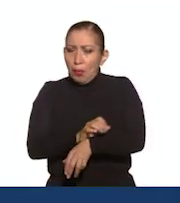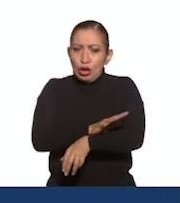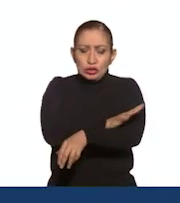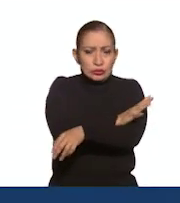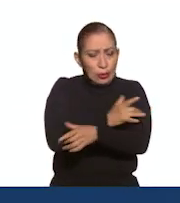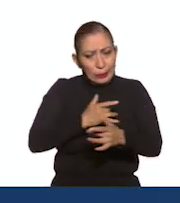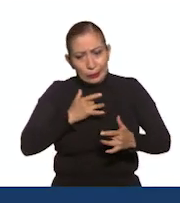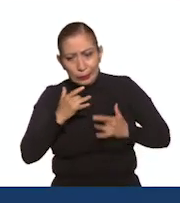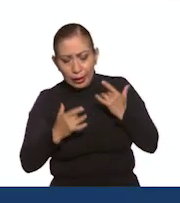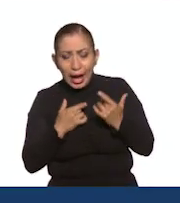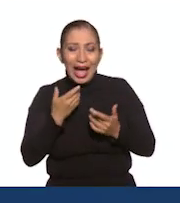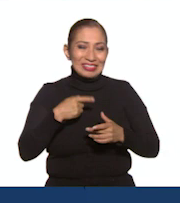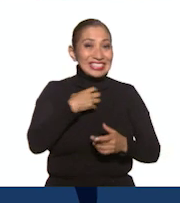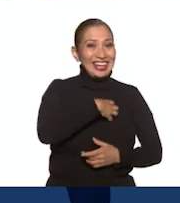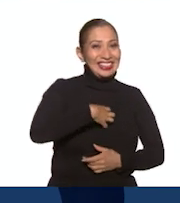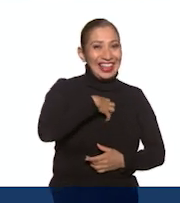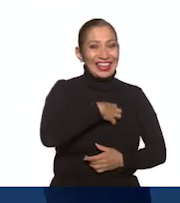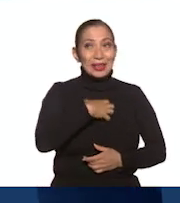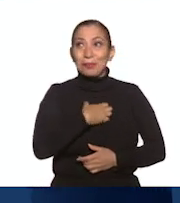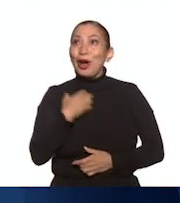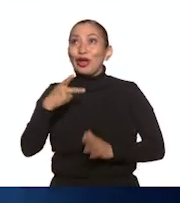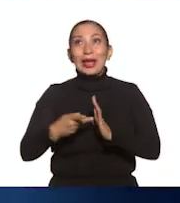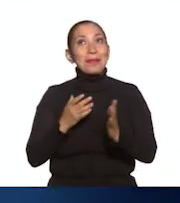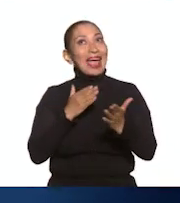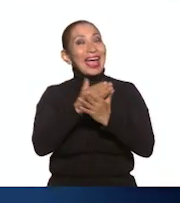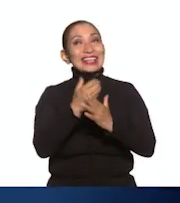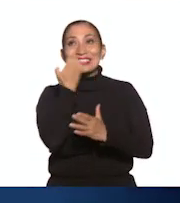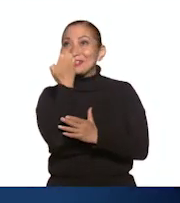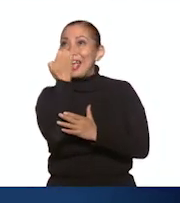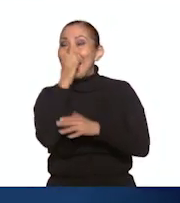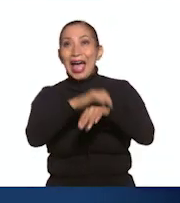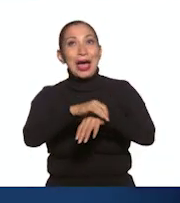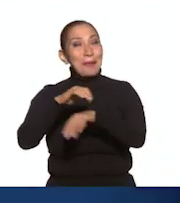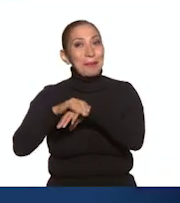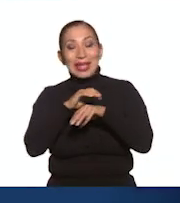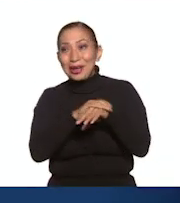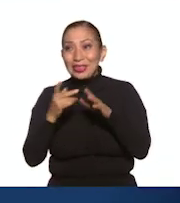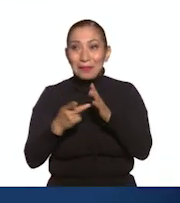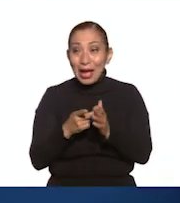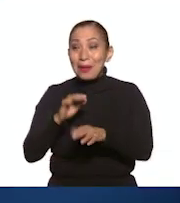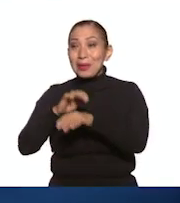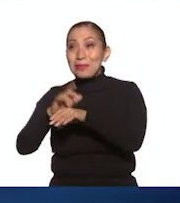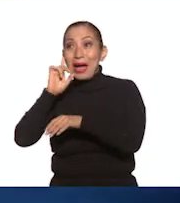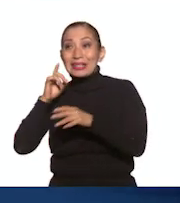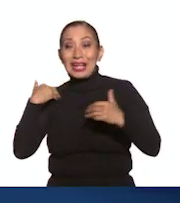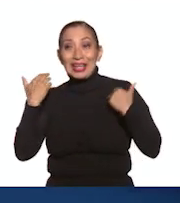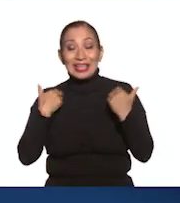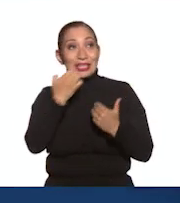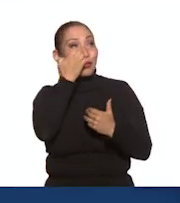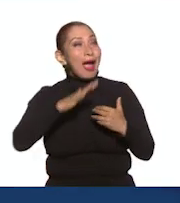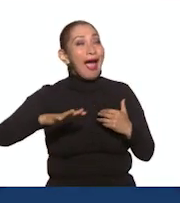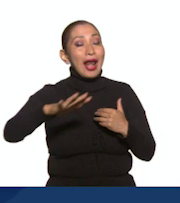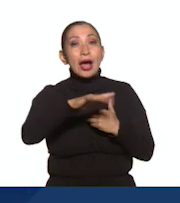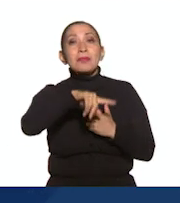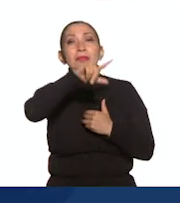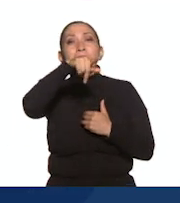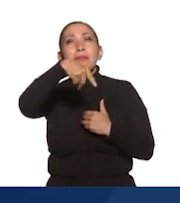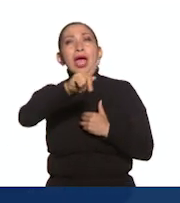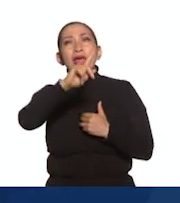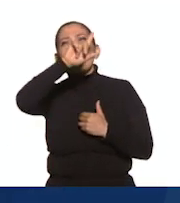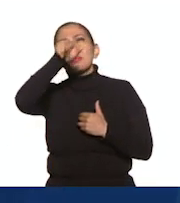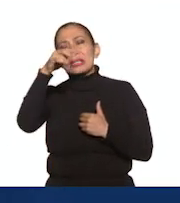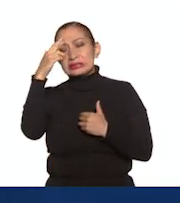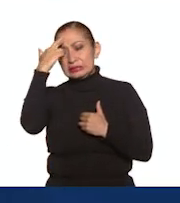En ocasiones me sentía muy contento por regresar a la escuela para ver a mis amigos, a mi maestra y disfrutar de mi escuela. Pero luego recordaba